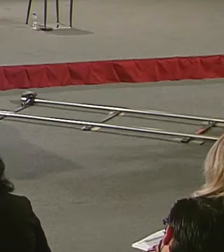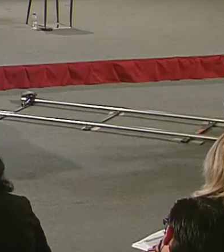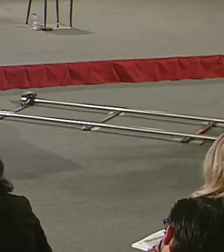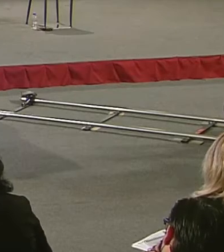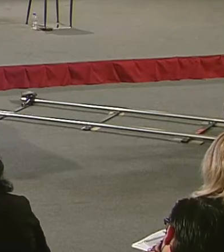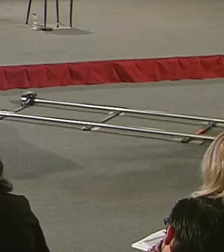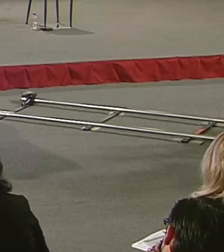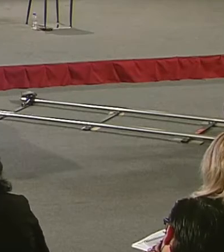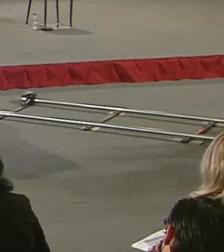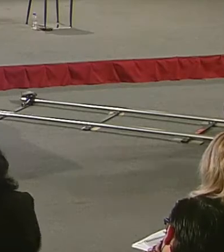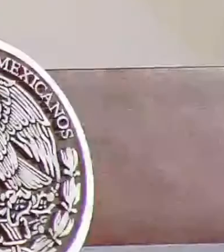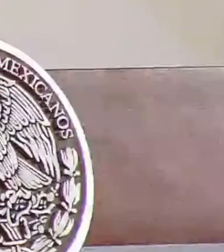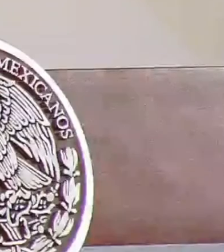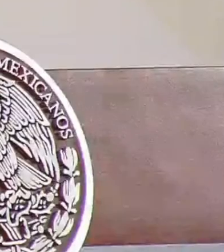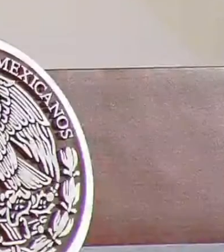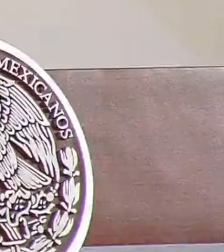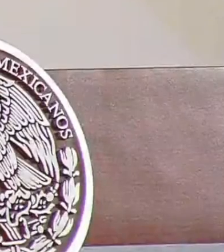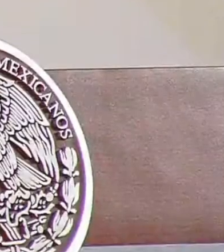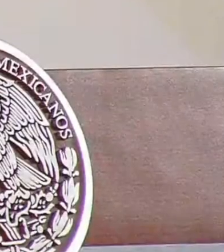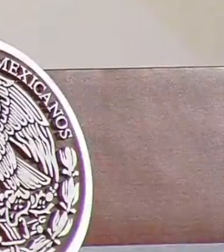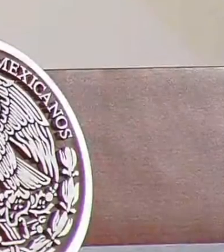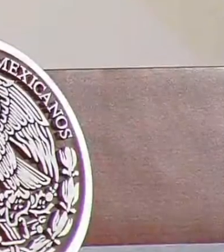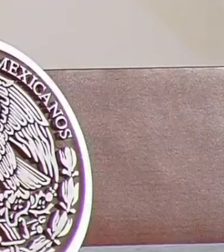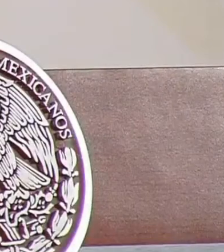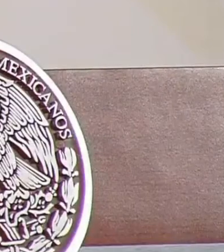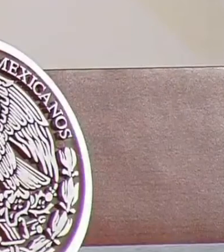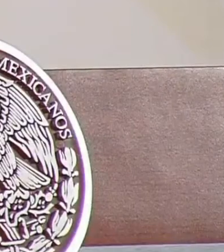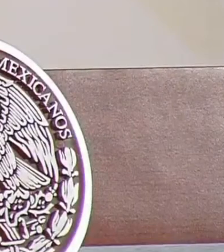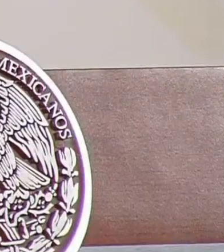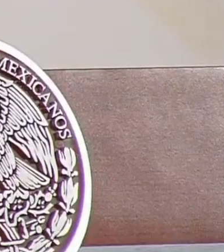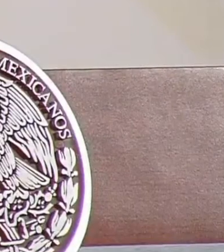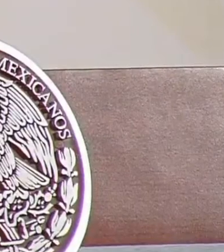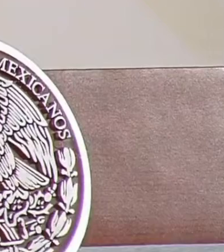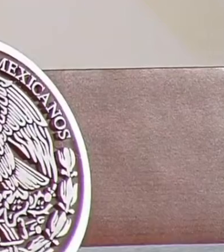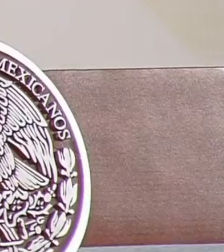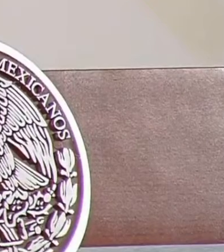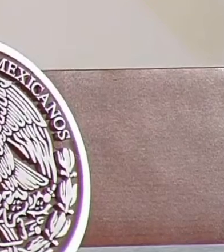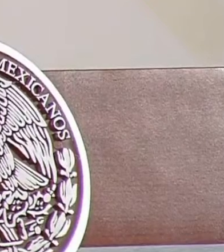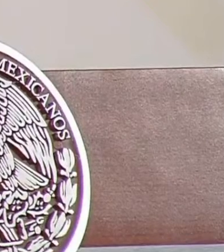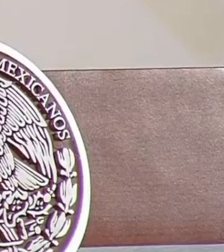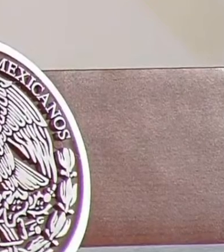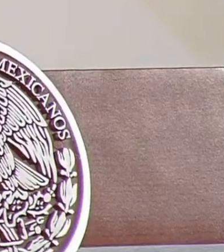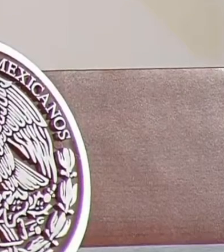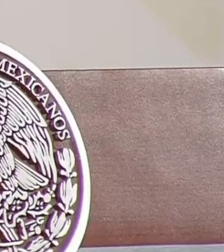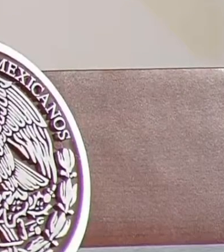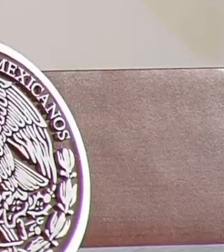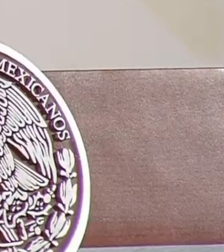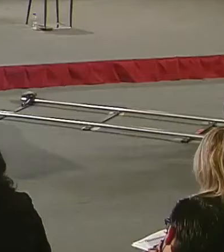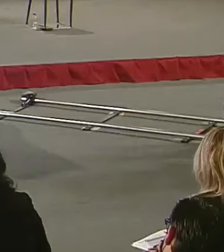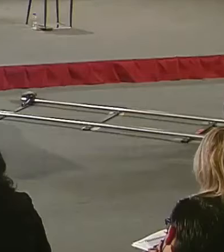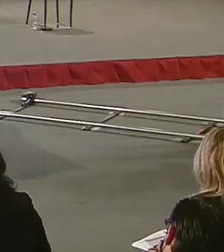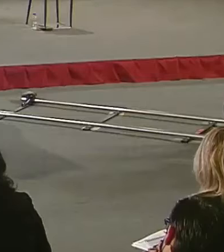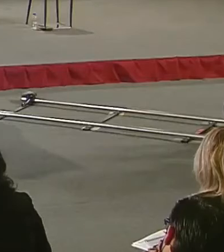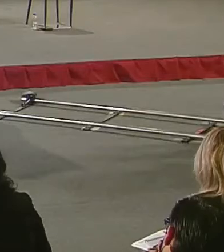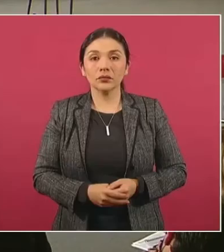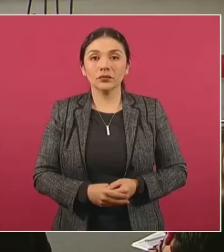ahí en una oficina, porque cuando se automatizó la declaración, ven que la declaración para hacerla más fácil ya está toda prellenada, se dio